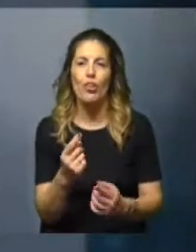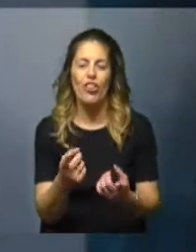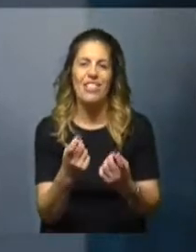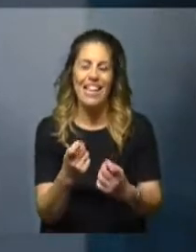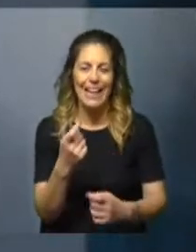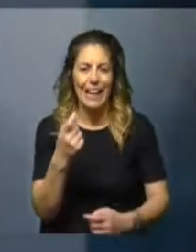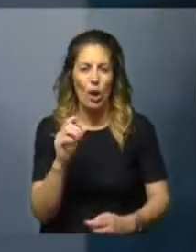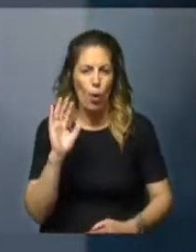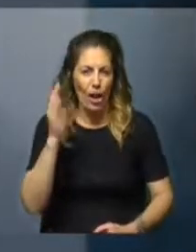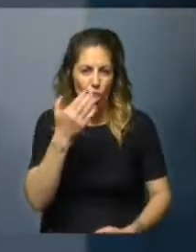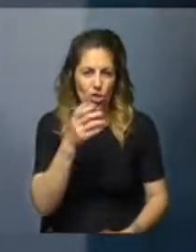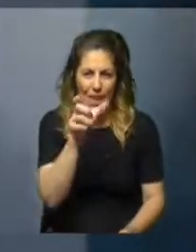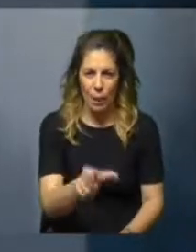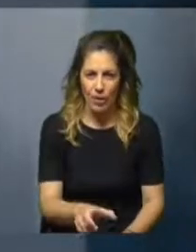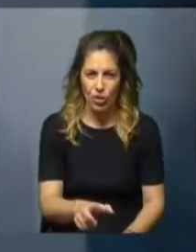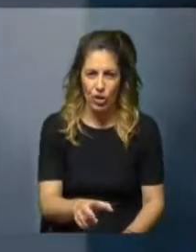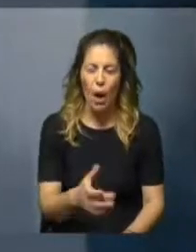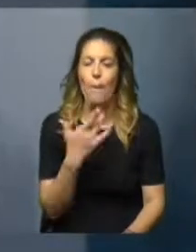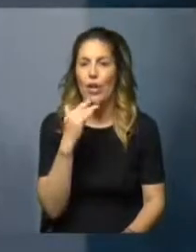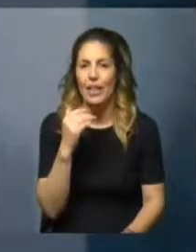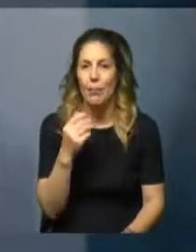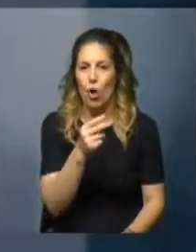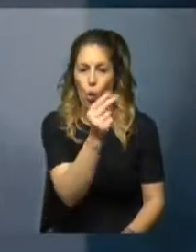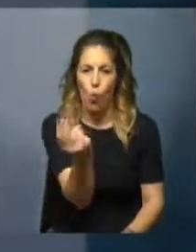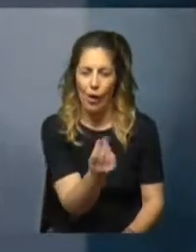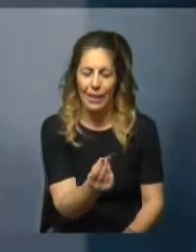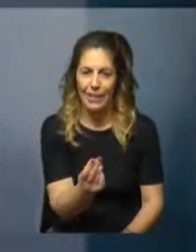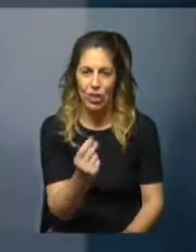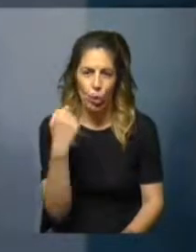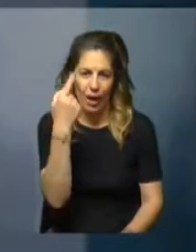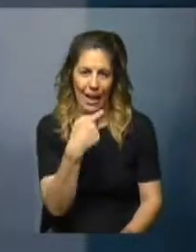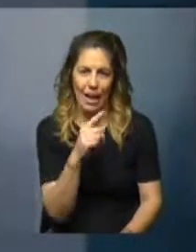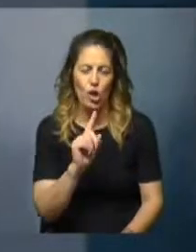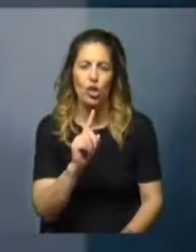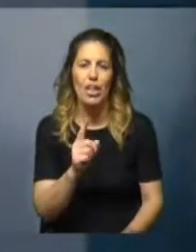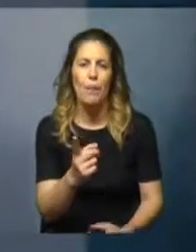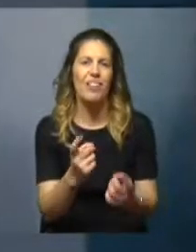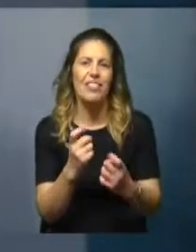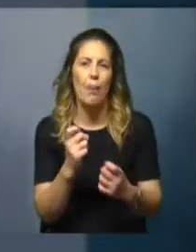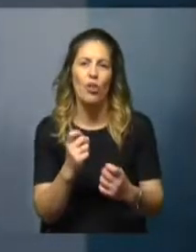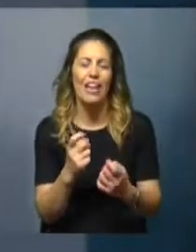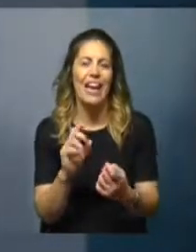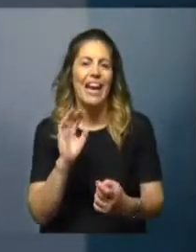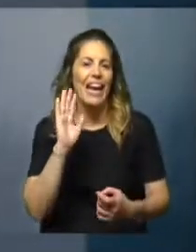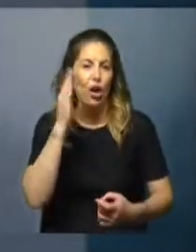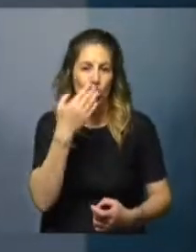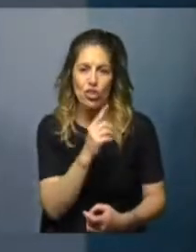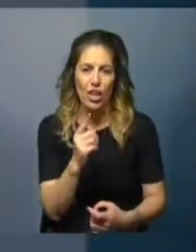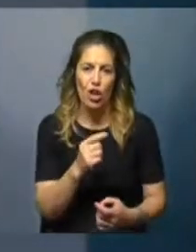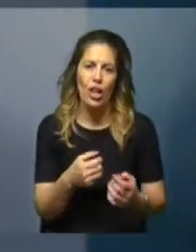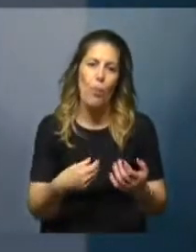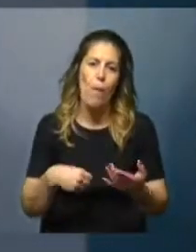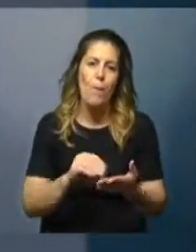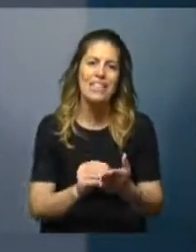a la persona por ejemplo si fuera un retrato este no tenés porque reconocer a la persona en la cual estás hablando quizás se pone más